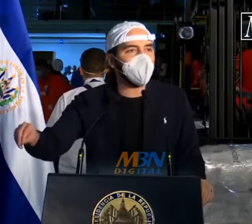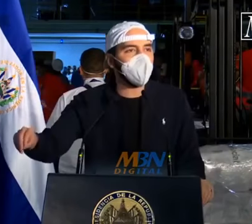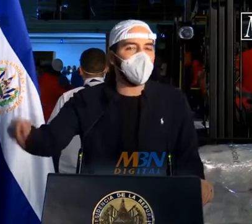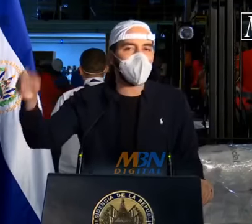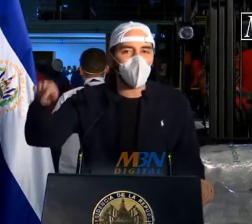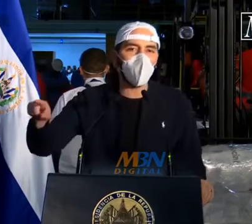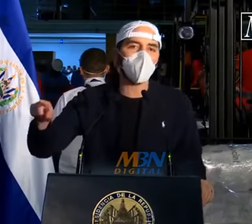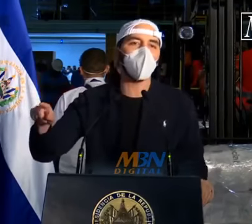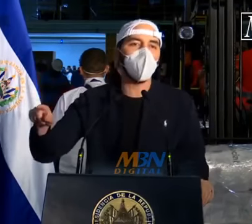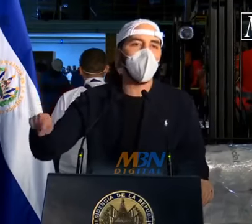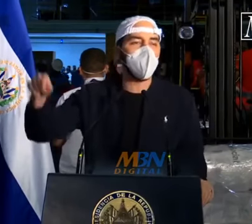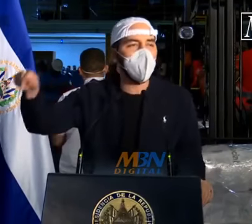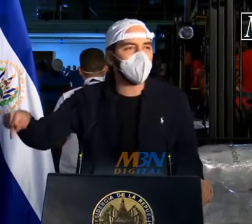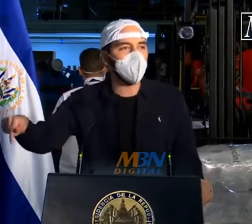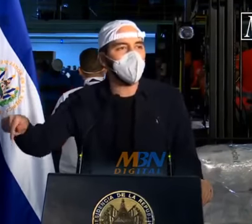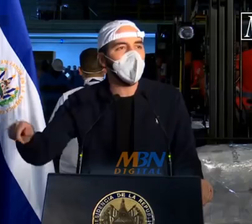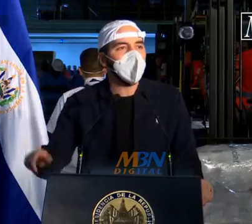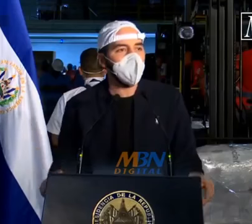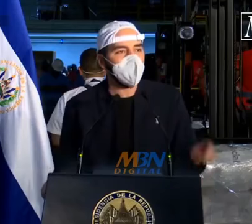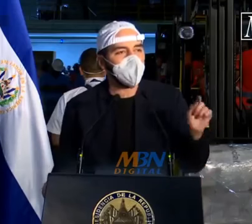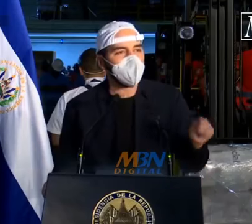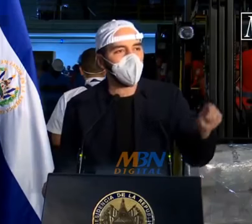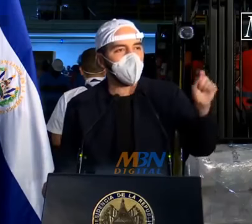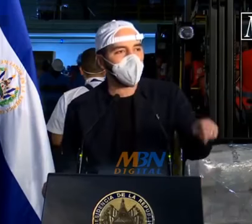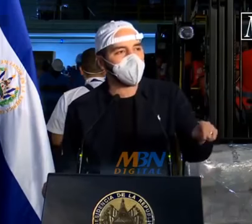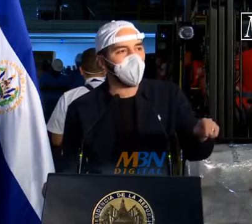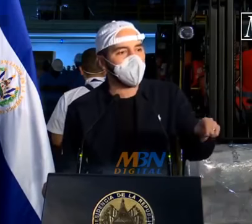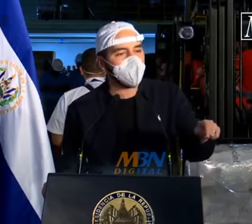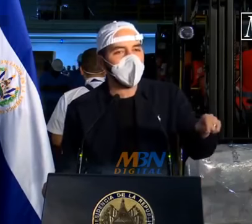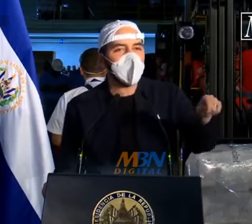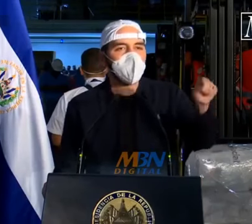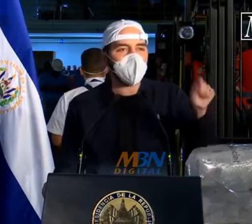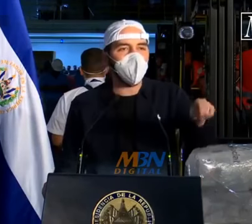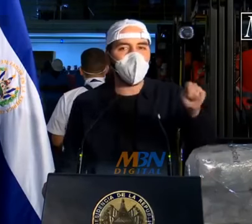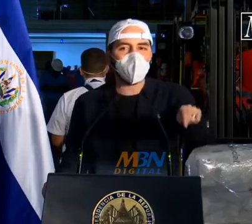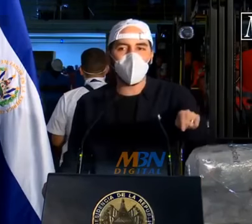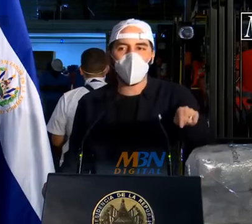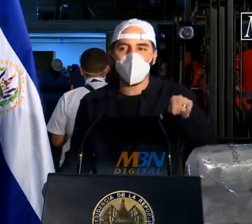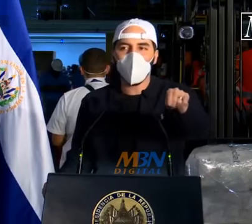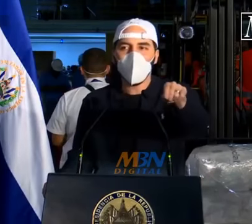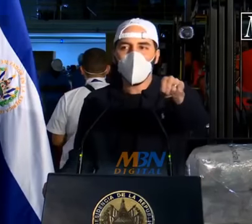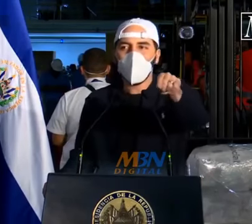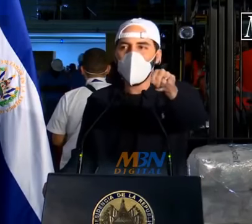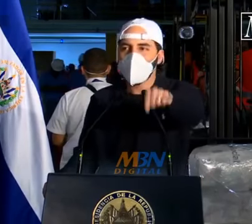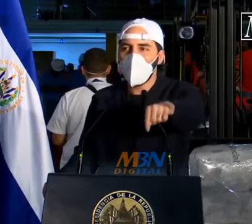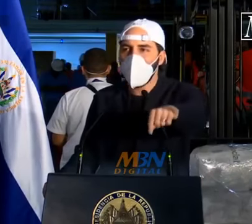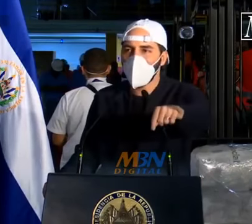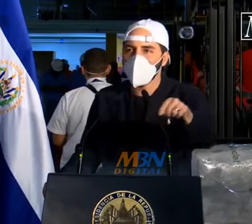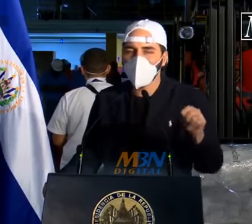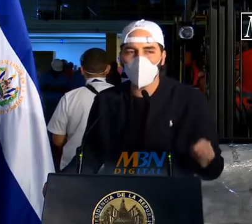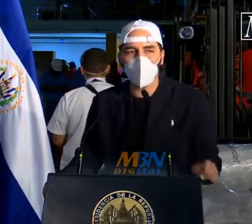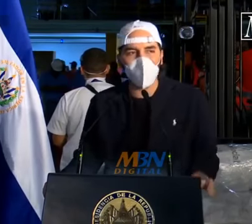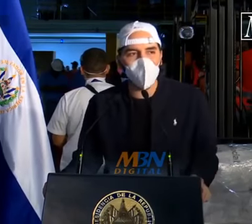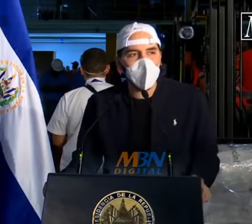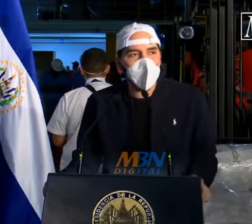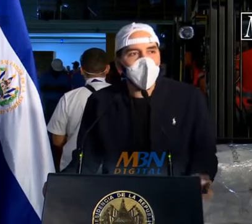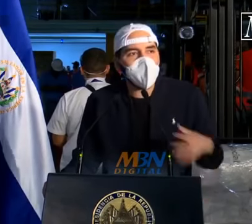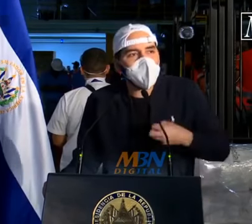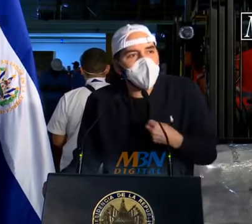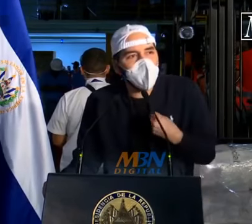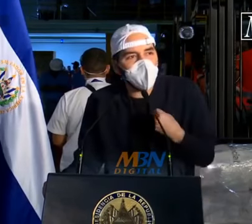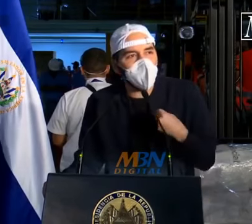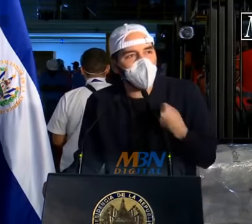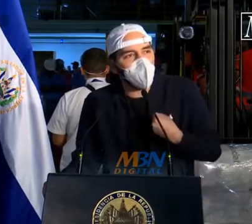que callan e incluso aplauden la invasión de funciones que acaba de hacer la sala de lo constitucional